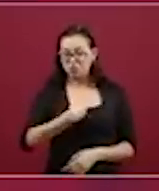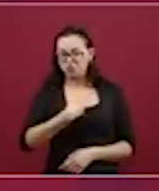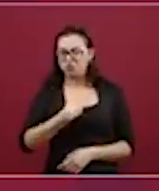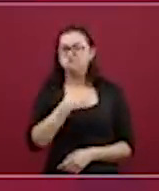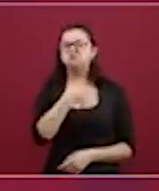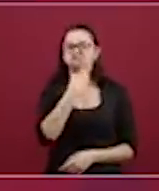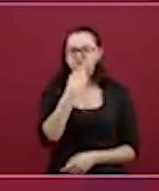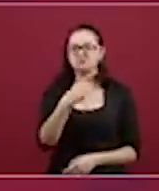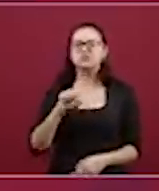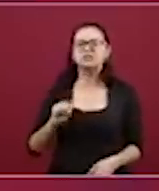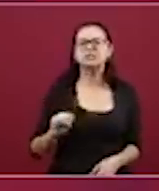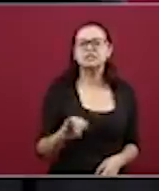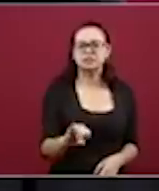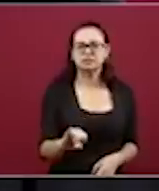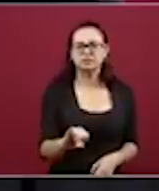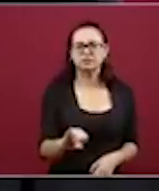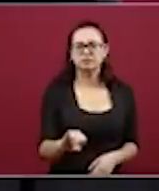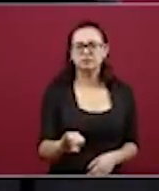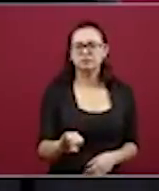sí,